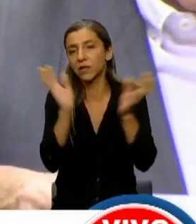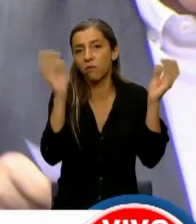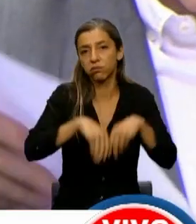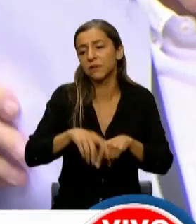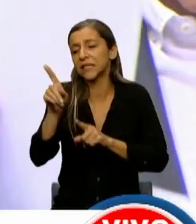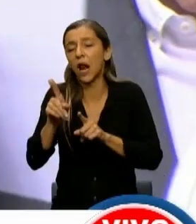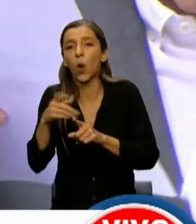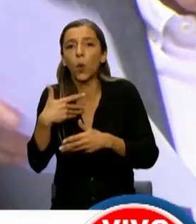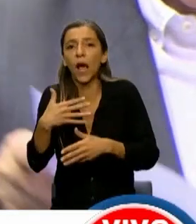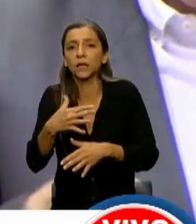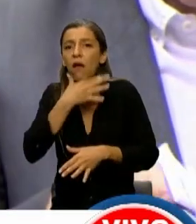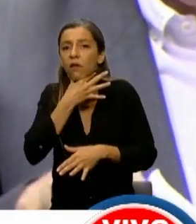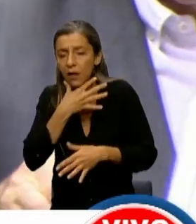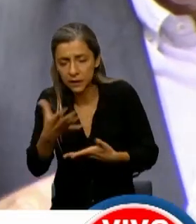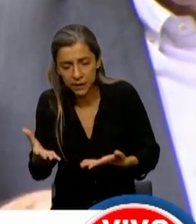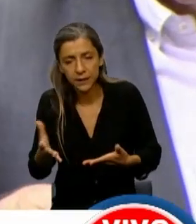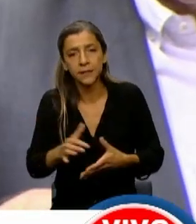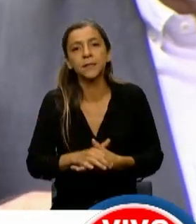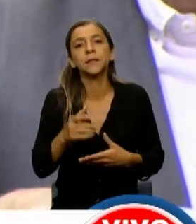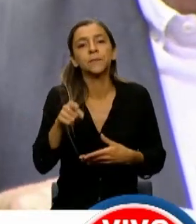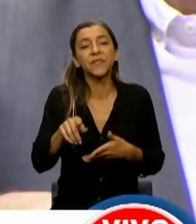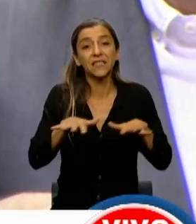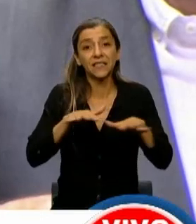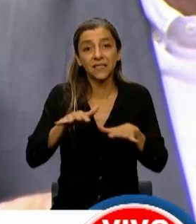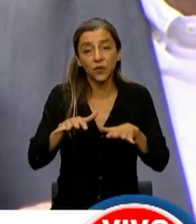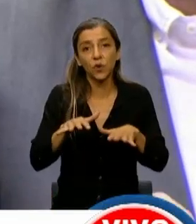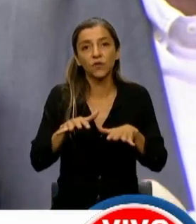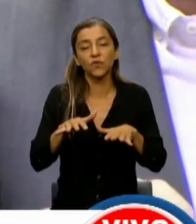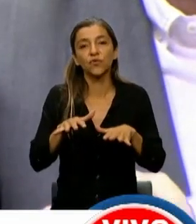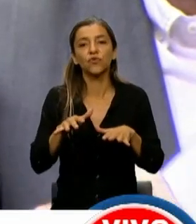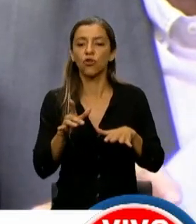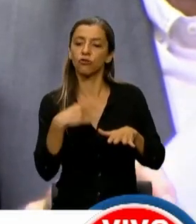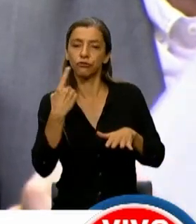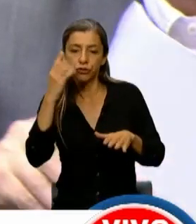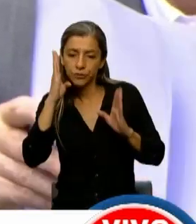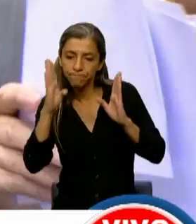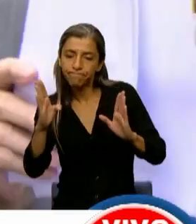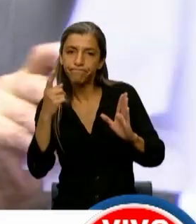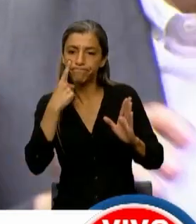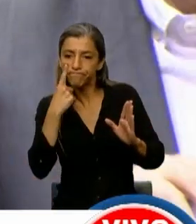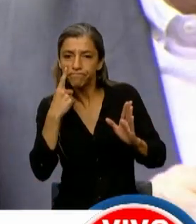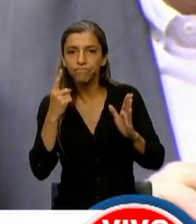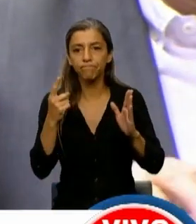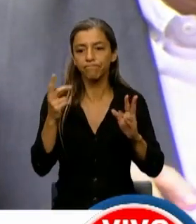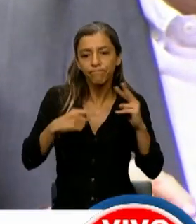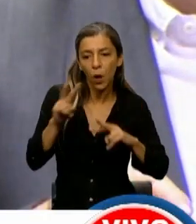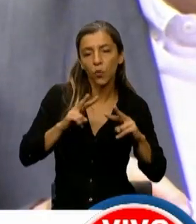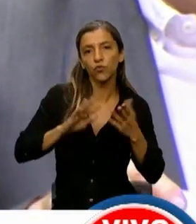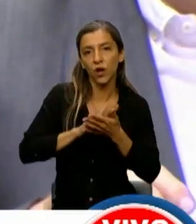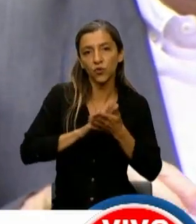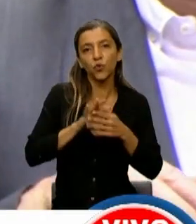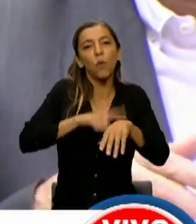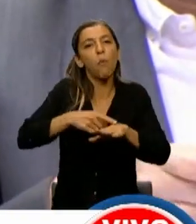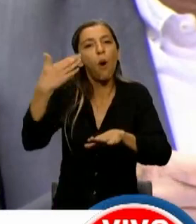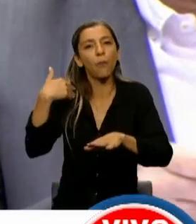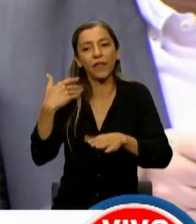el momento del recambio. Entonces, esa situación fue la que tratamos de contemplar con esa